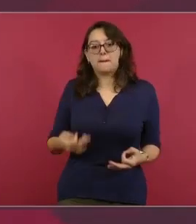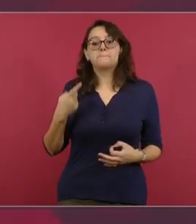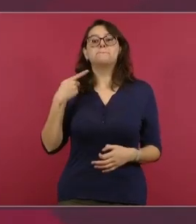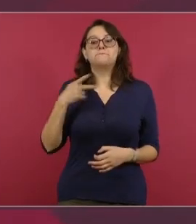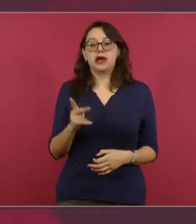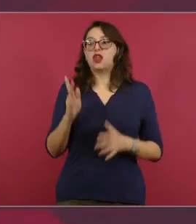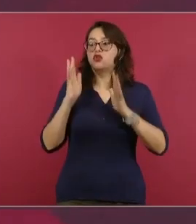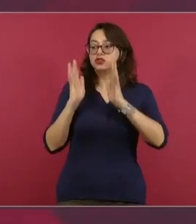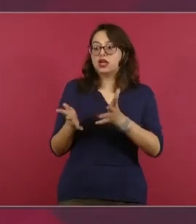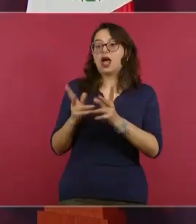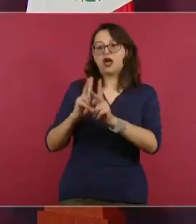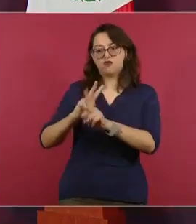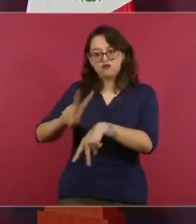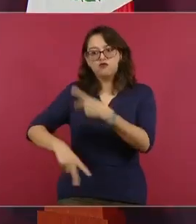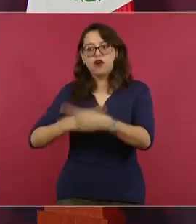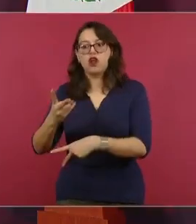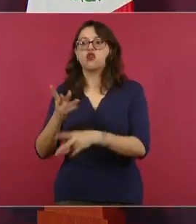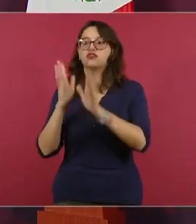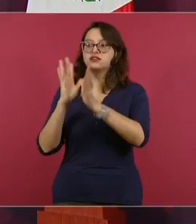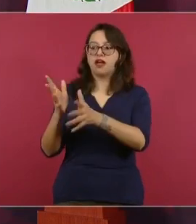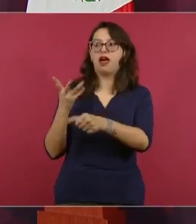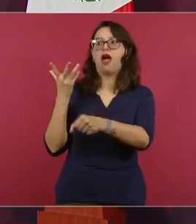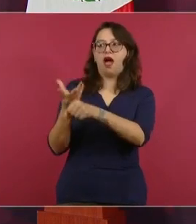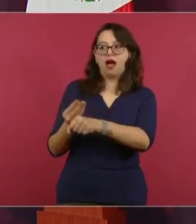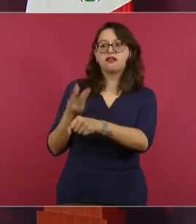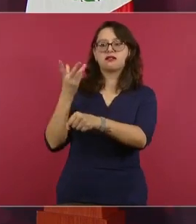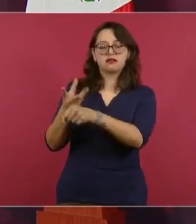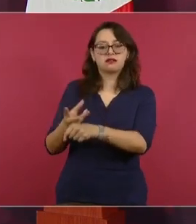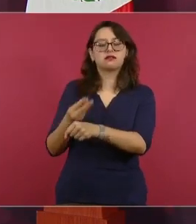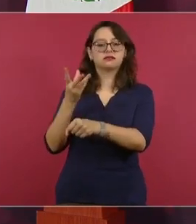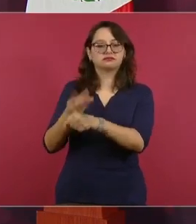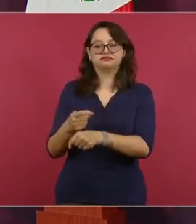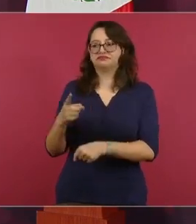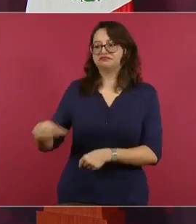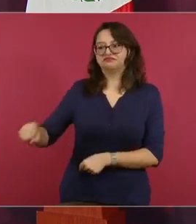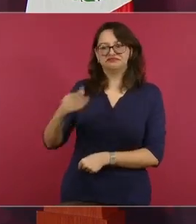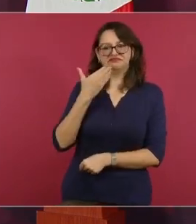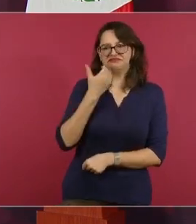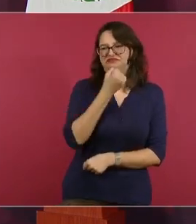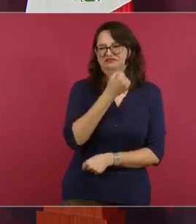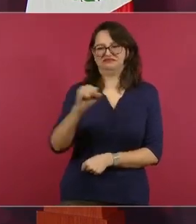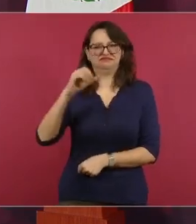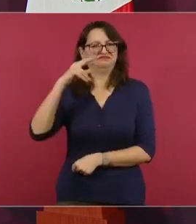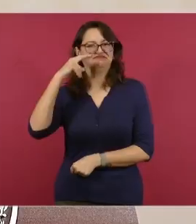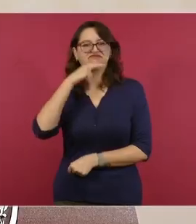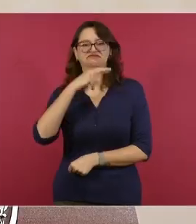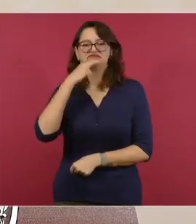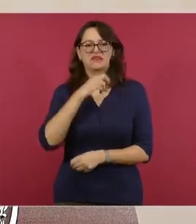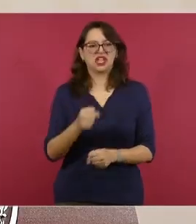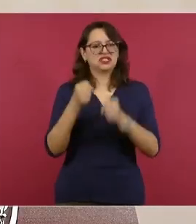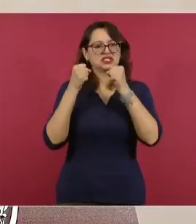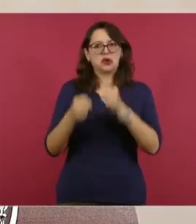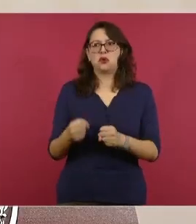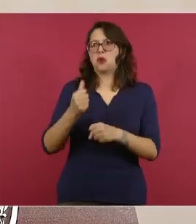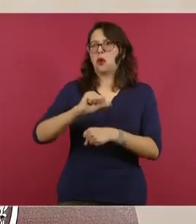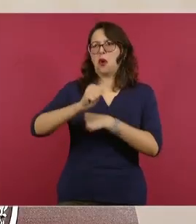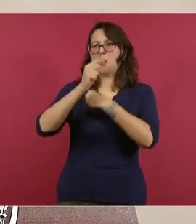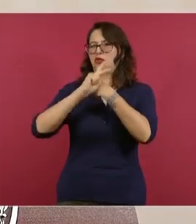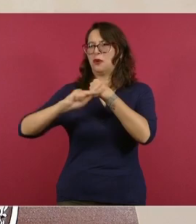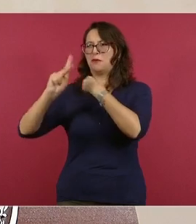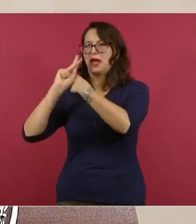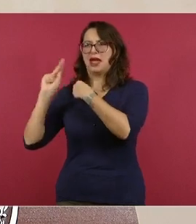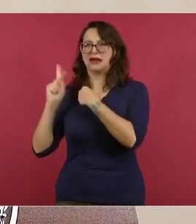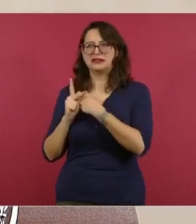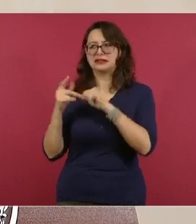lo hacen en menos tiempo que en cualquier otro país del mundo, en una circunstancia como la